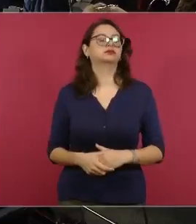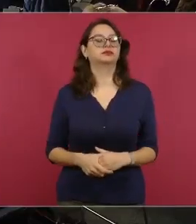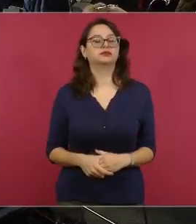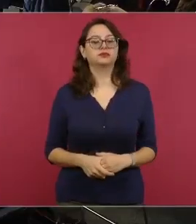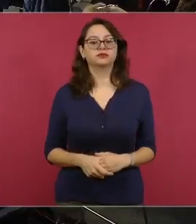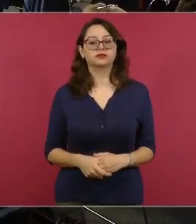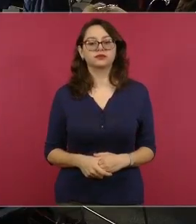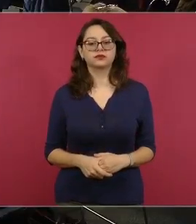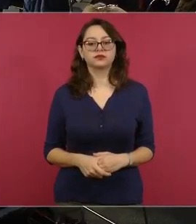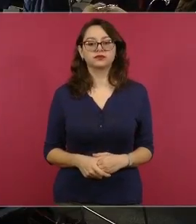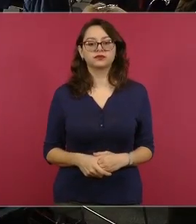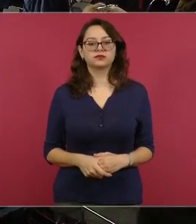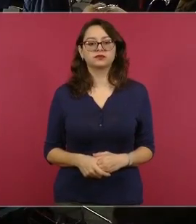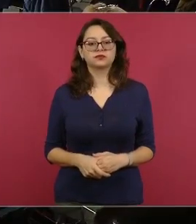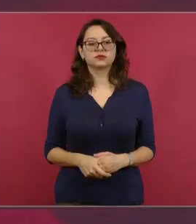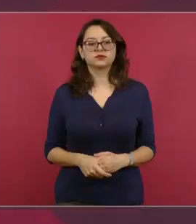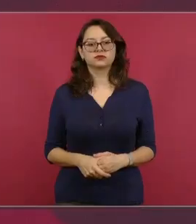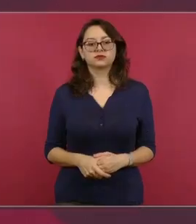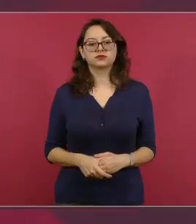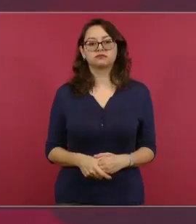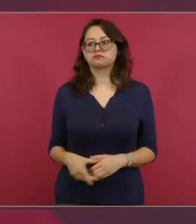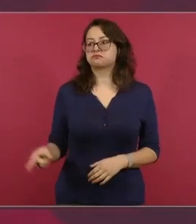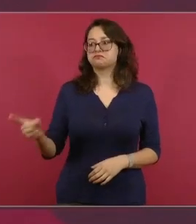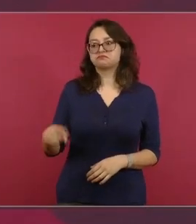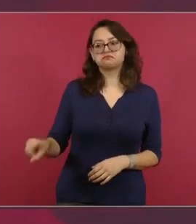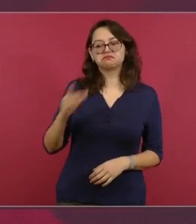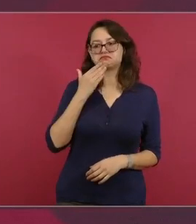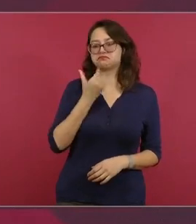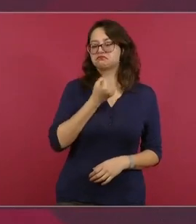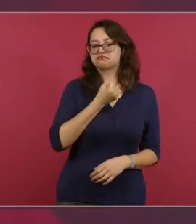Y son de los mejores del mundo